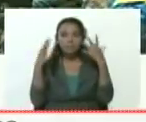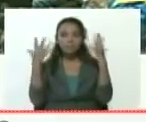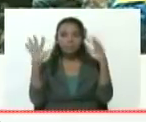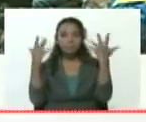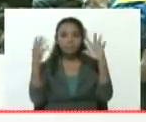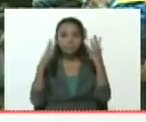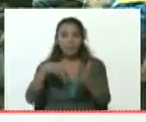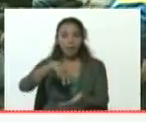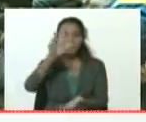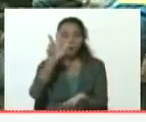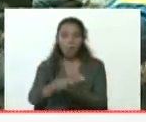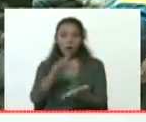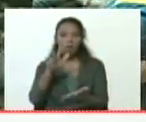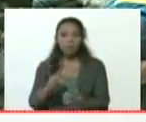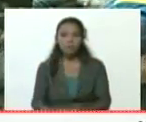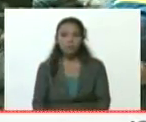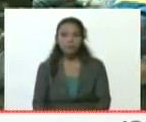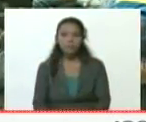Aprobado.